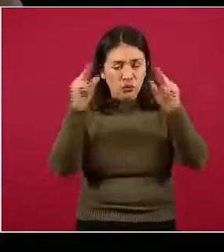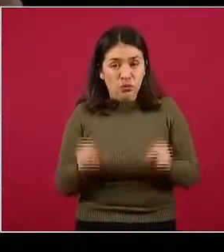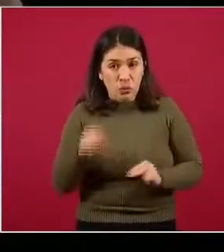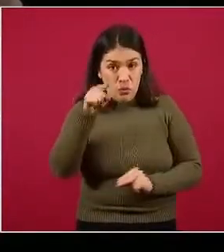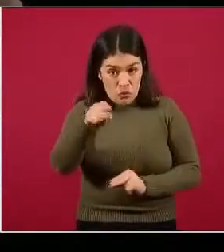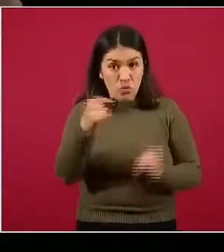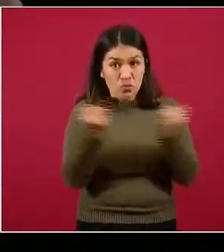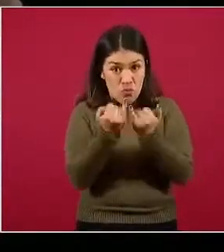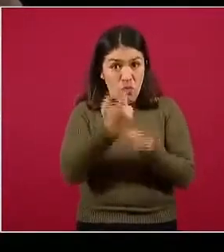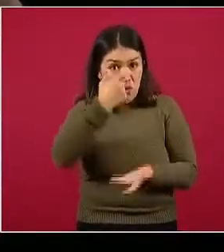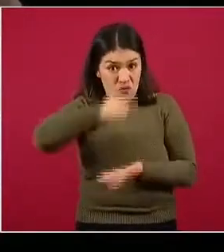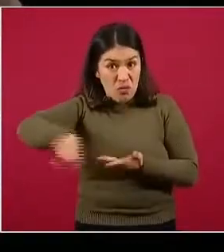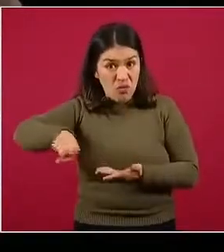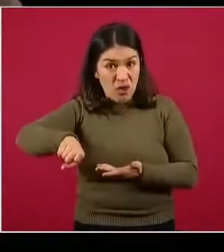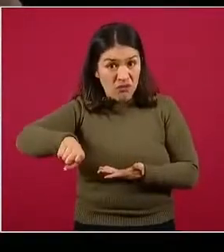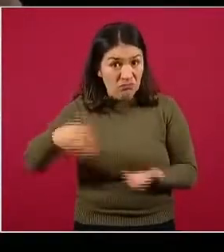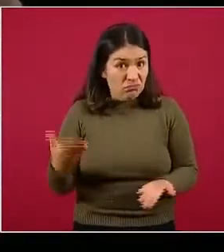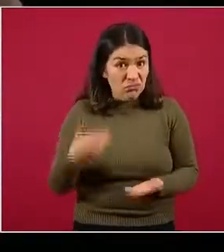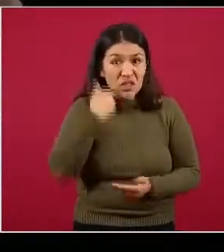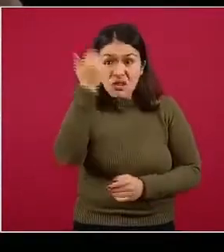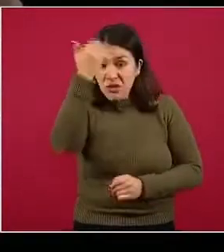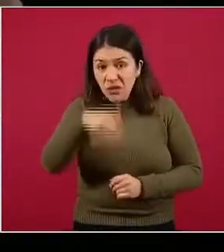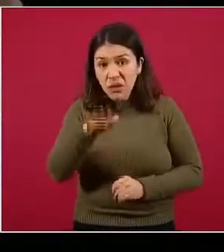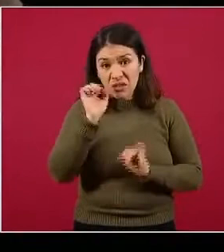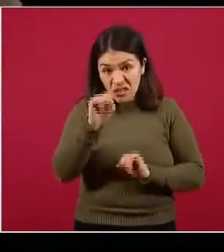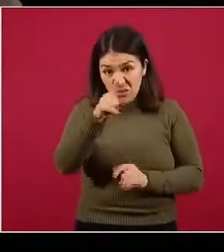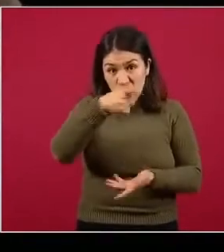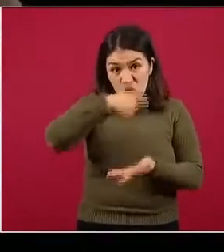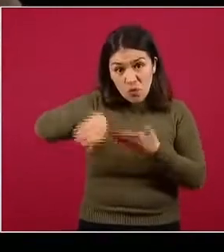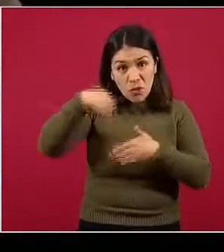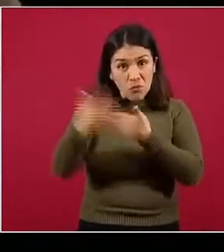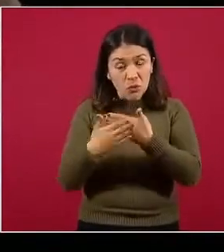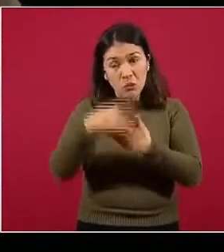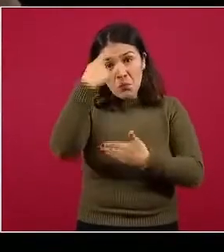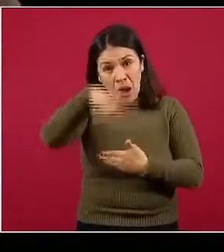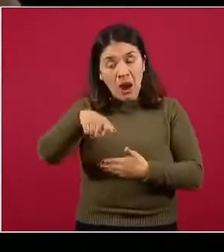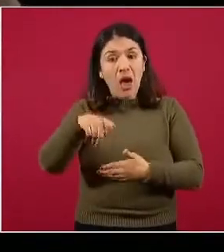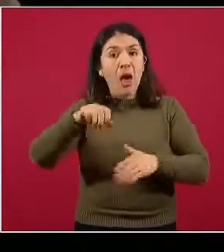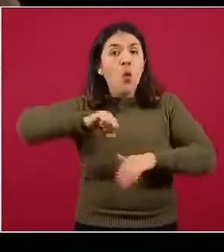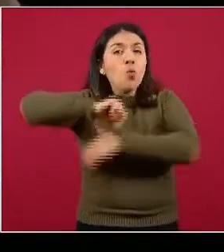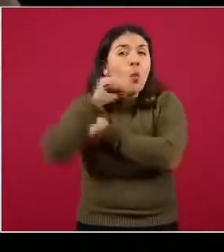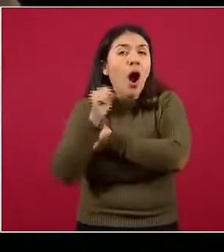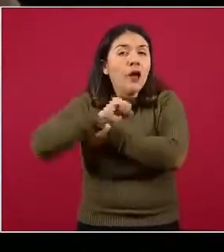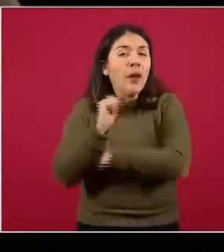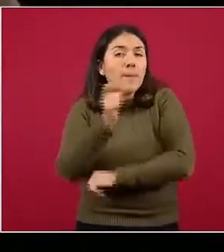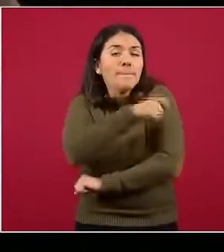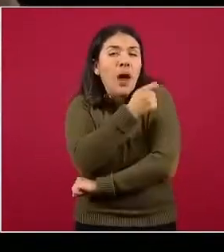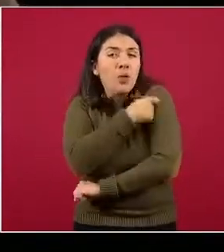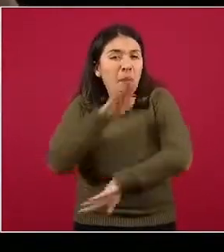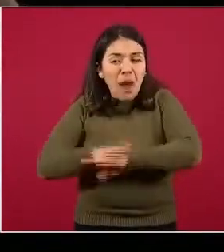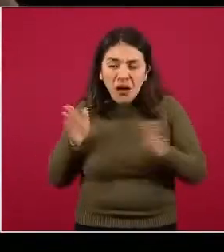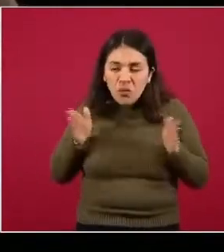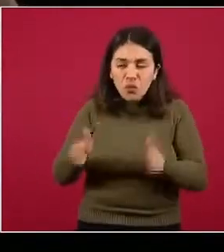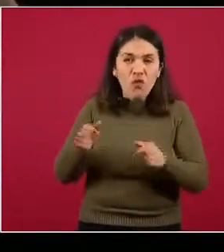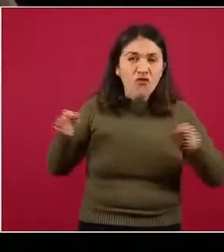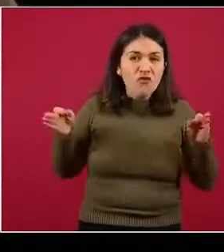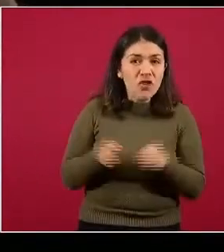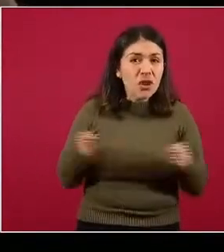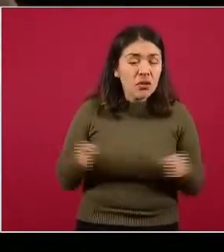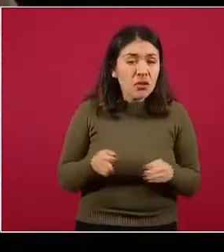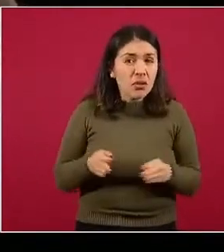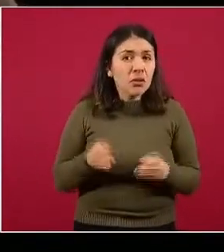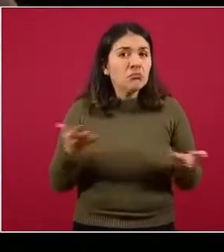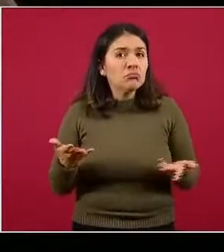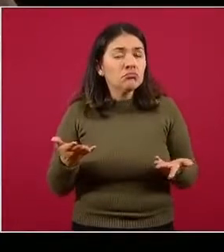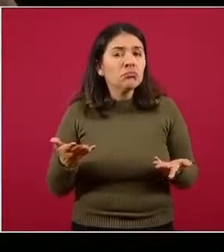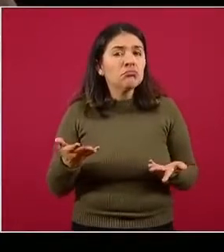a comprar, saber si lo van a comprar para almacenar parte del resto de las vacunas. Y solamente,